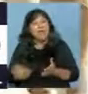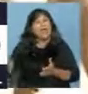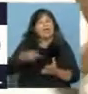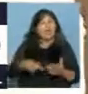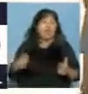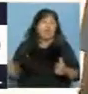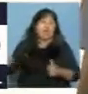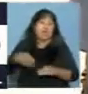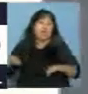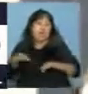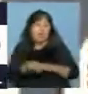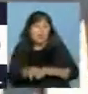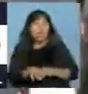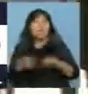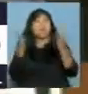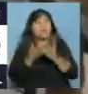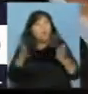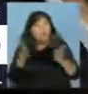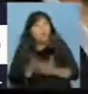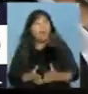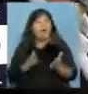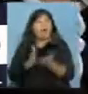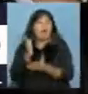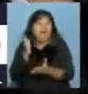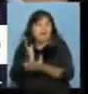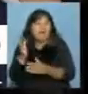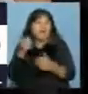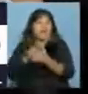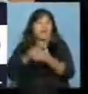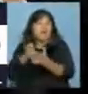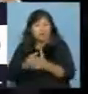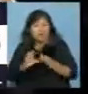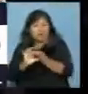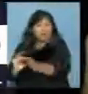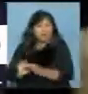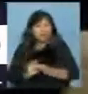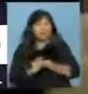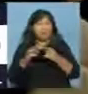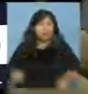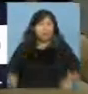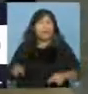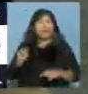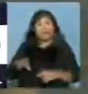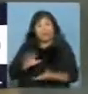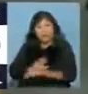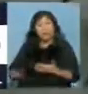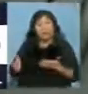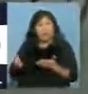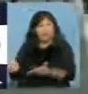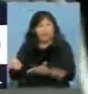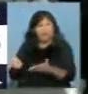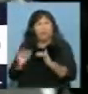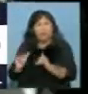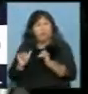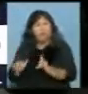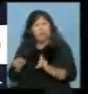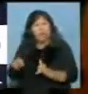como comunidad y por no solo fortalecernos como una actual generación, sino también forjando